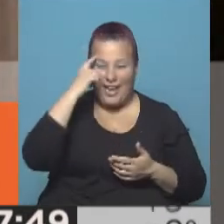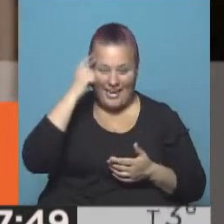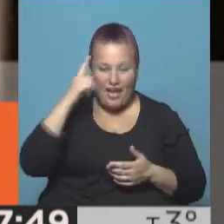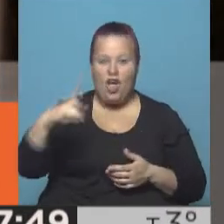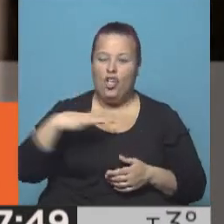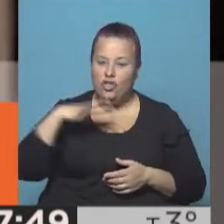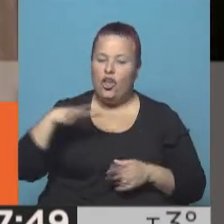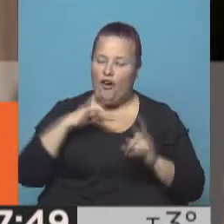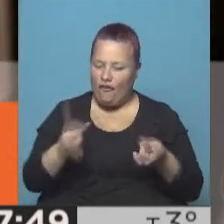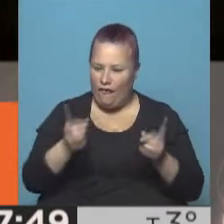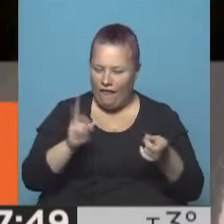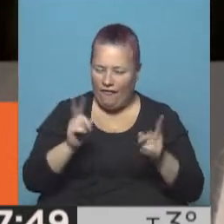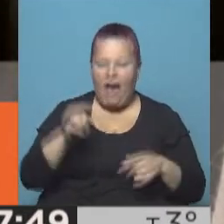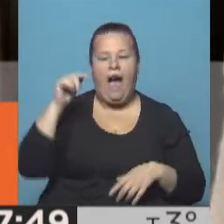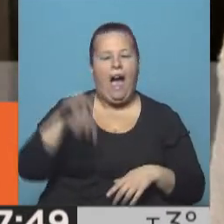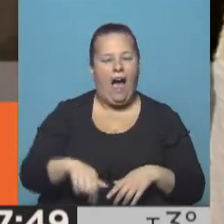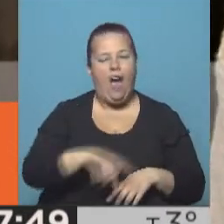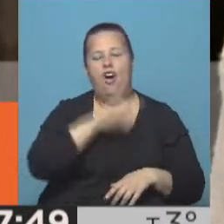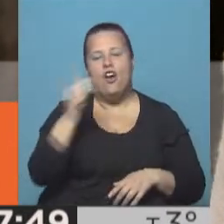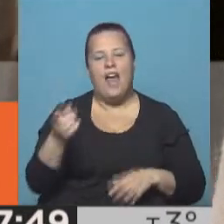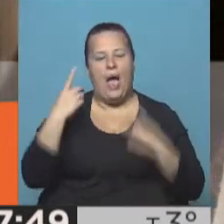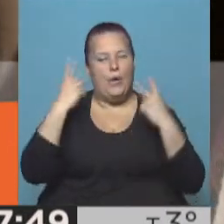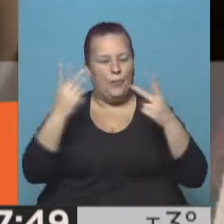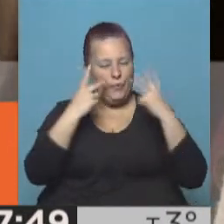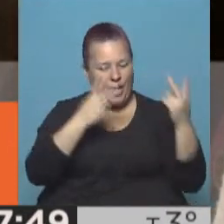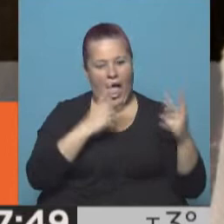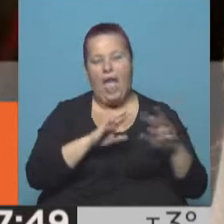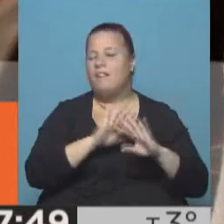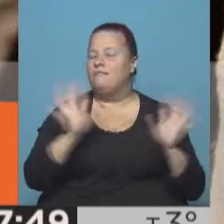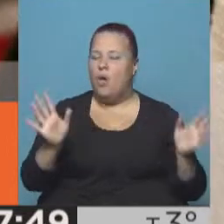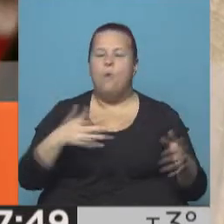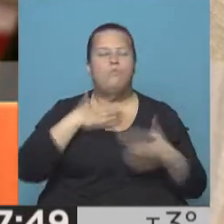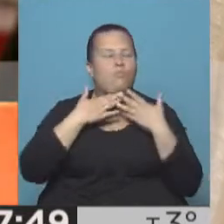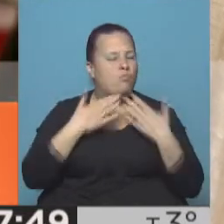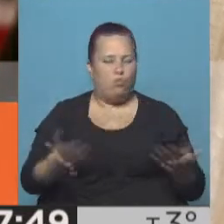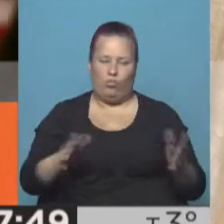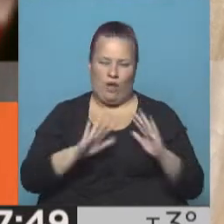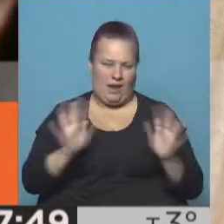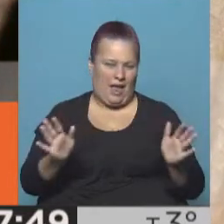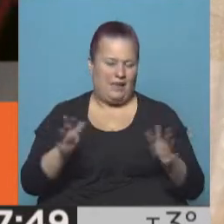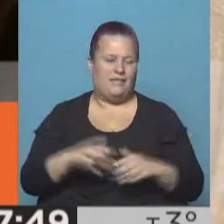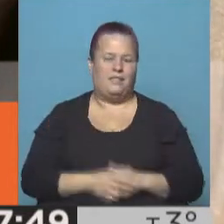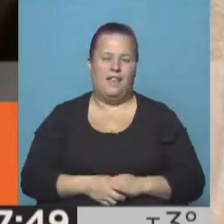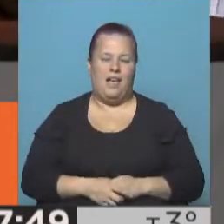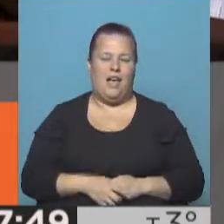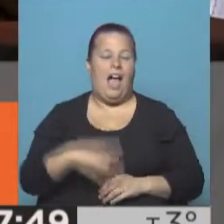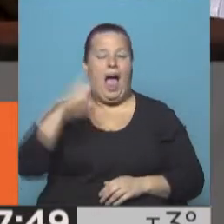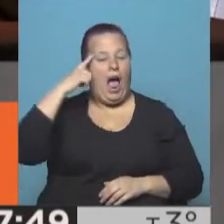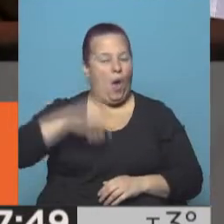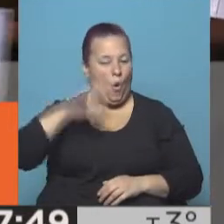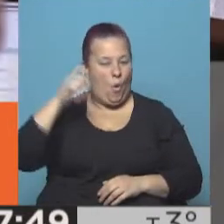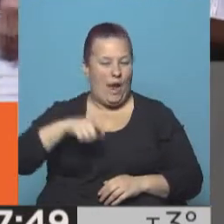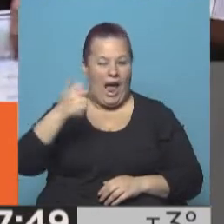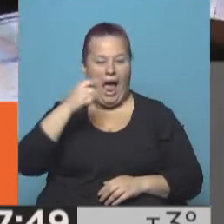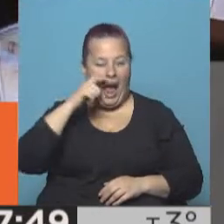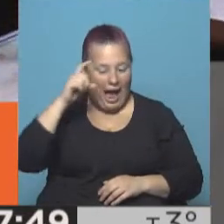que todavía seguimos, ahora estamos haciendo en gira, o sea que muy agradecida al jurado de los